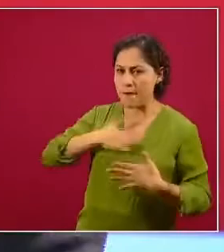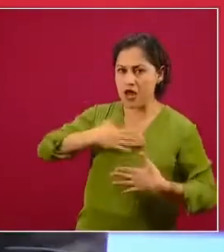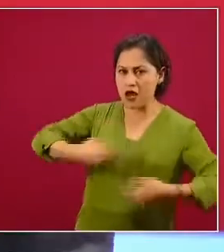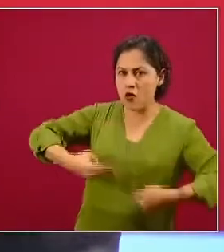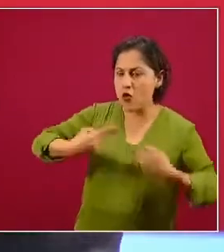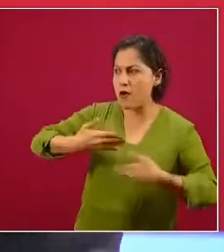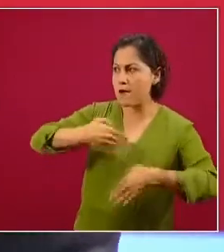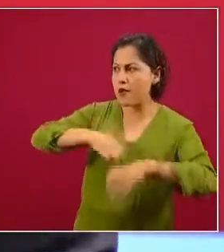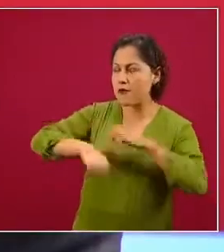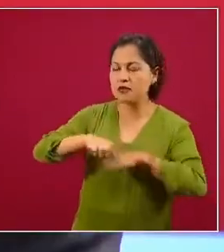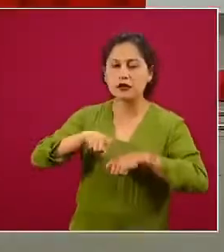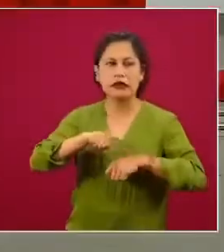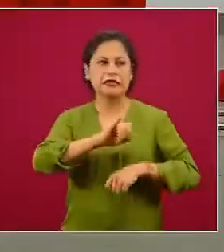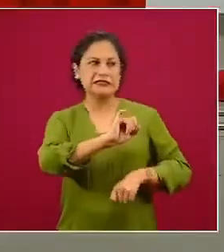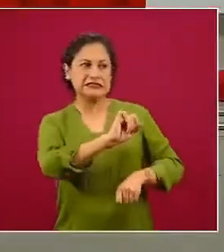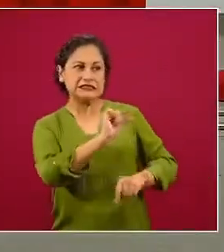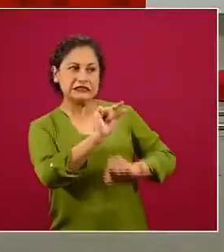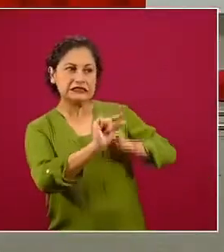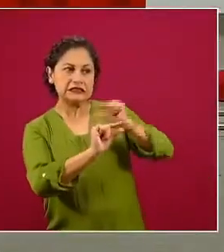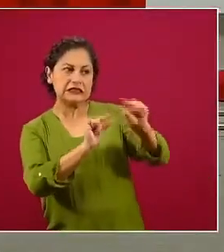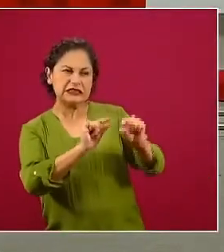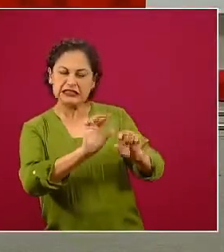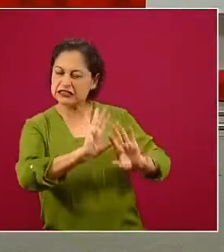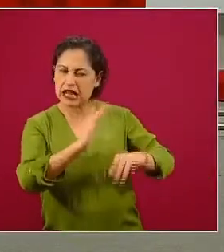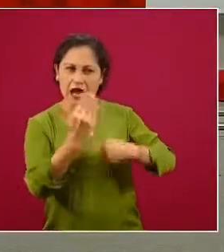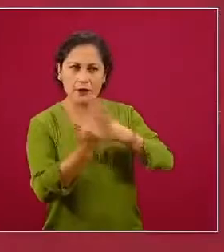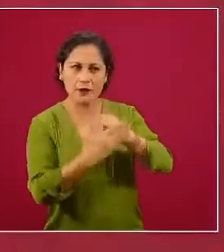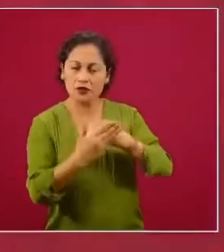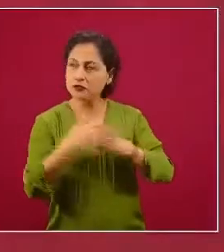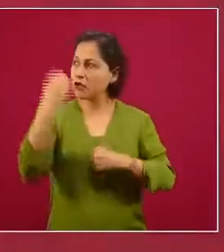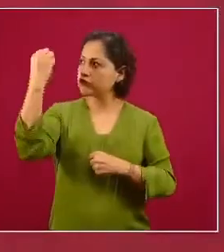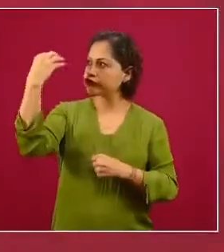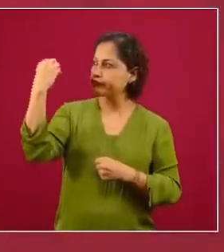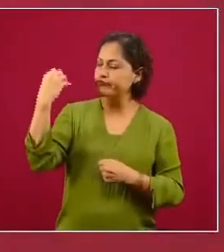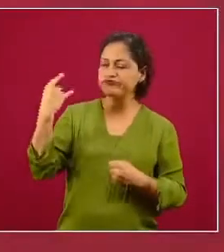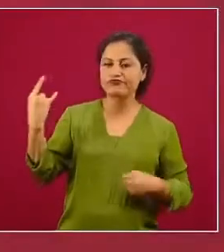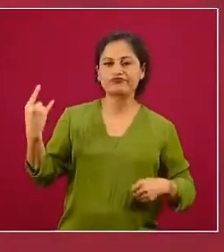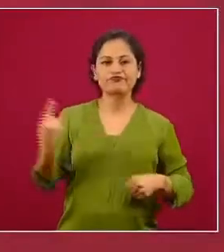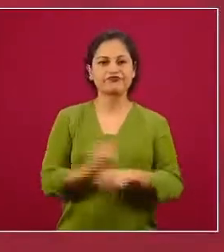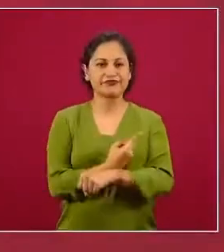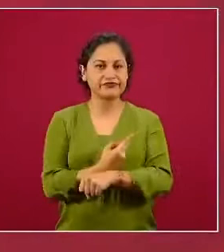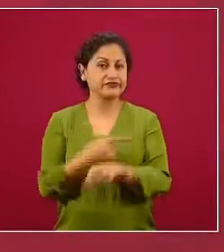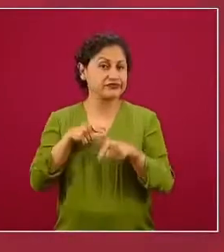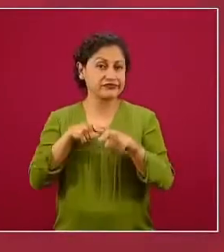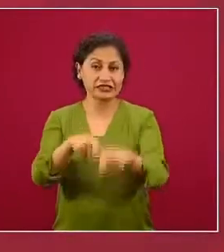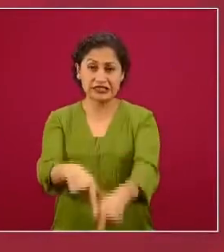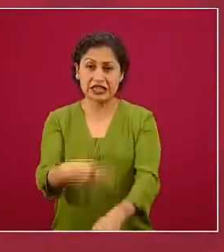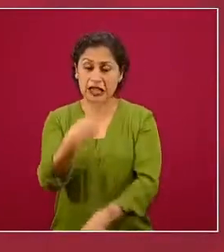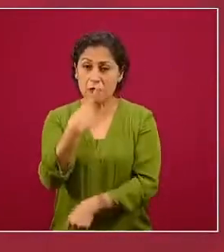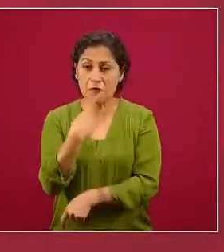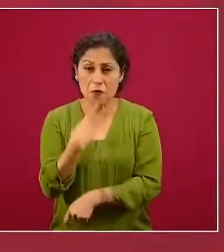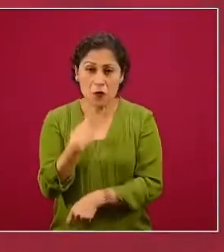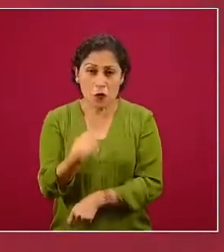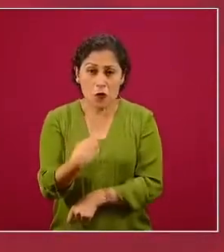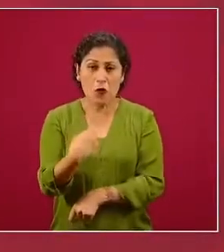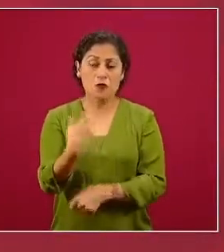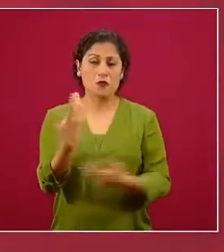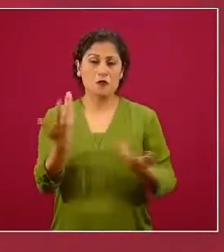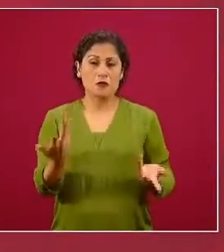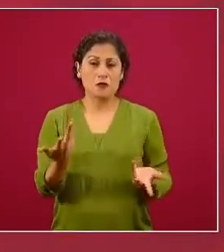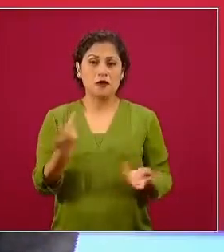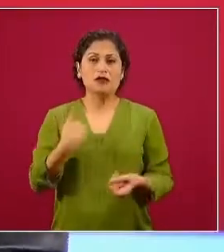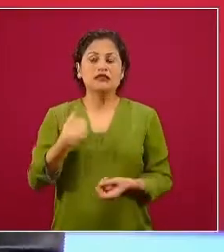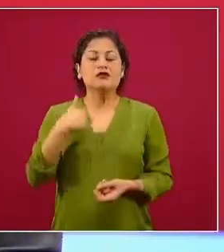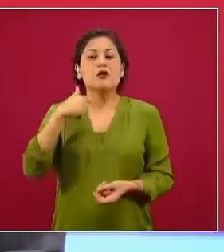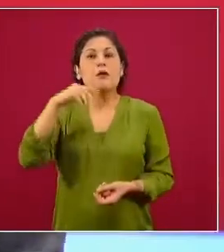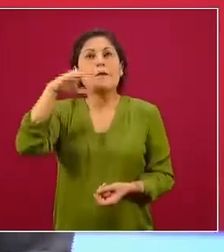entonces de repente resulta que no, que el semáforo, una vez hecha la calificación, resulta en rojo, cuando ya esperaban que fuera anaranjado, y